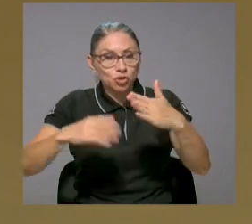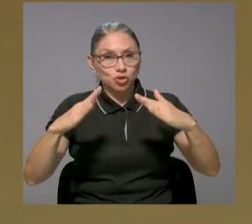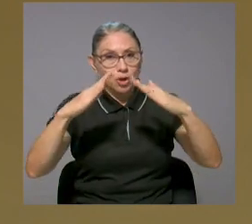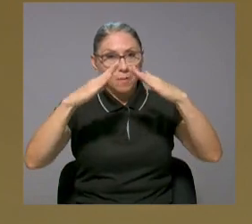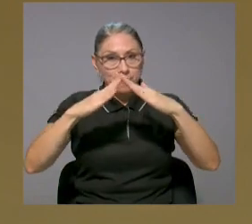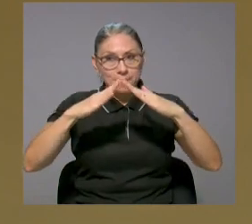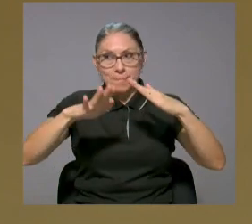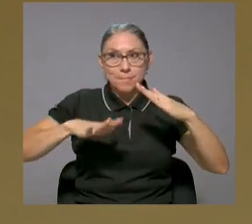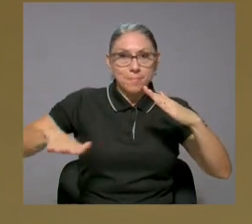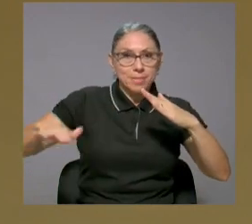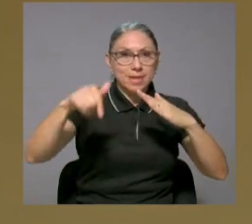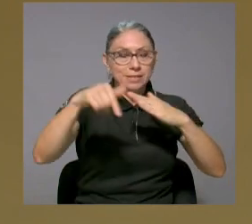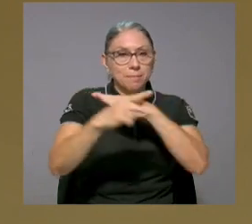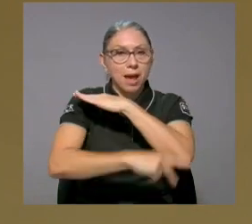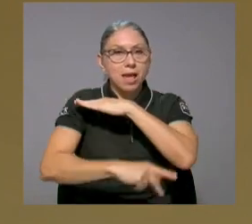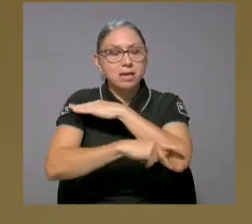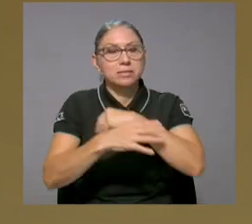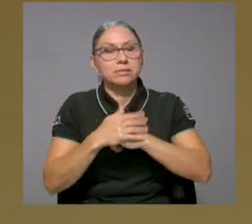país,